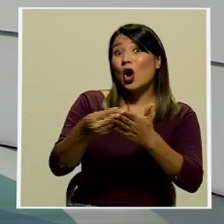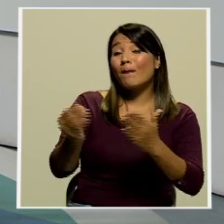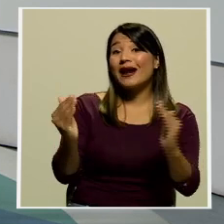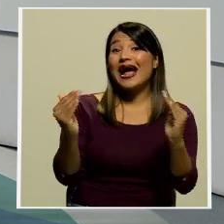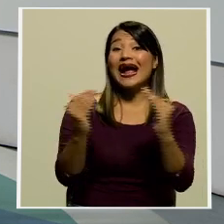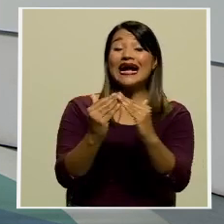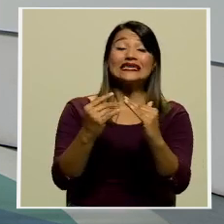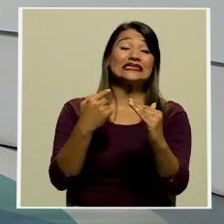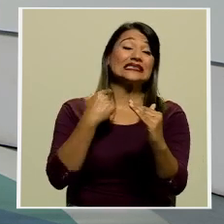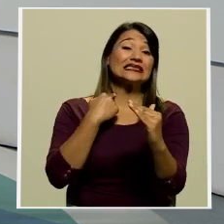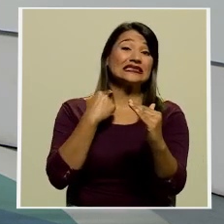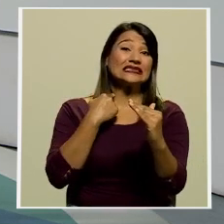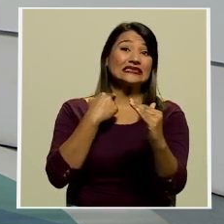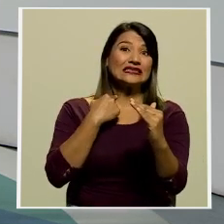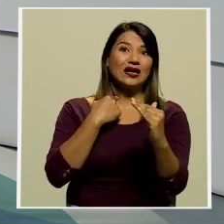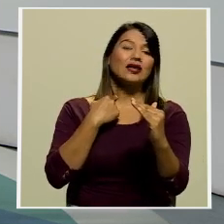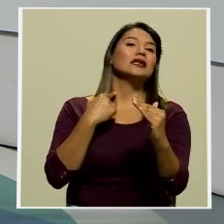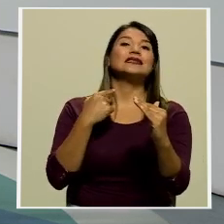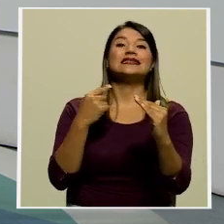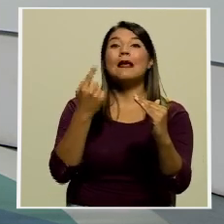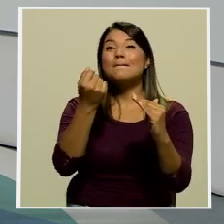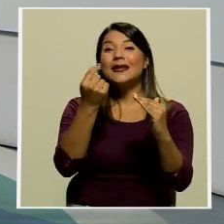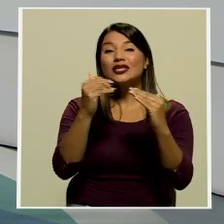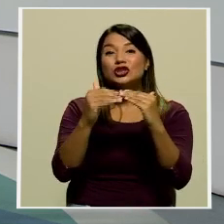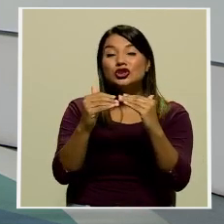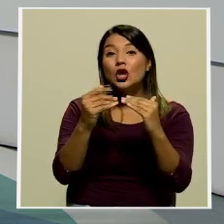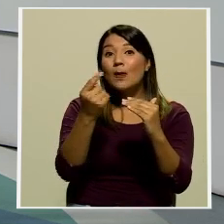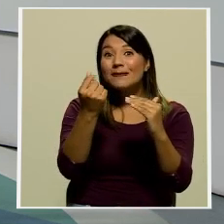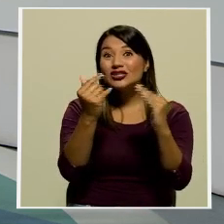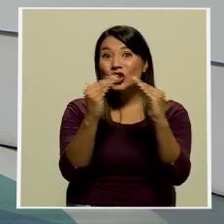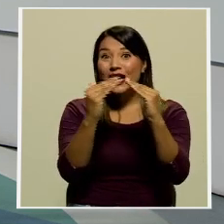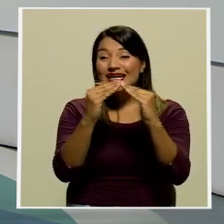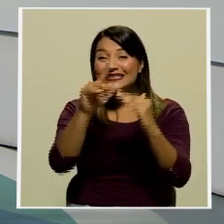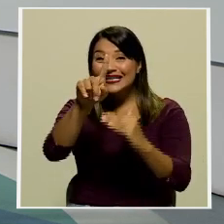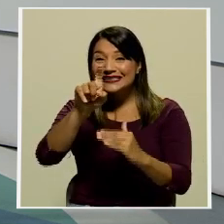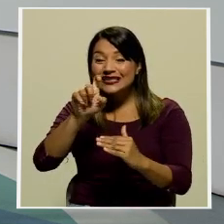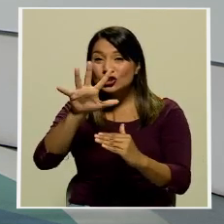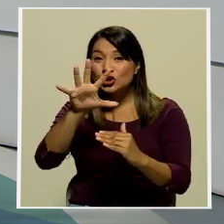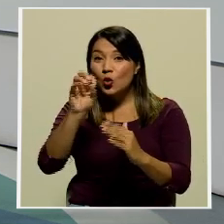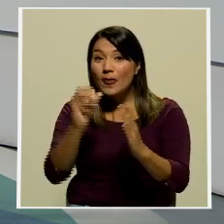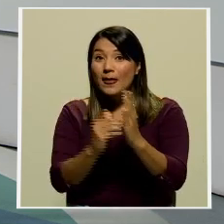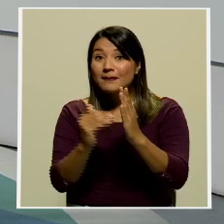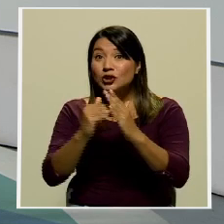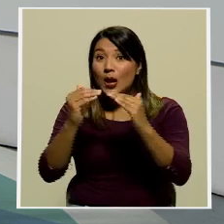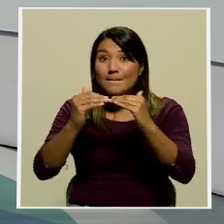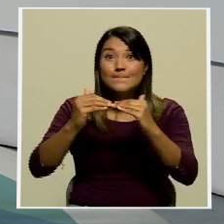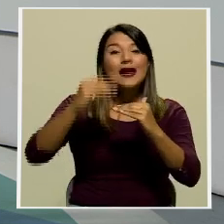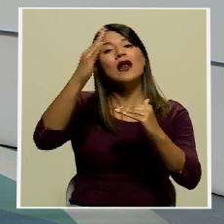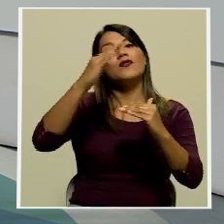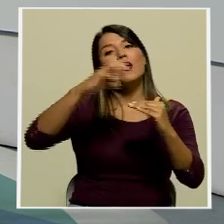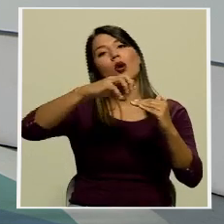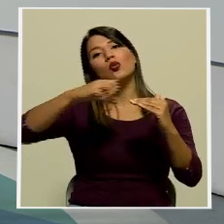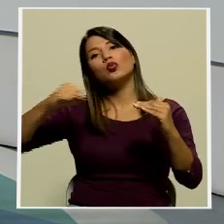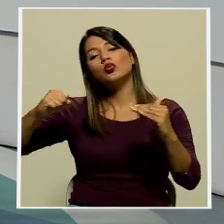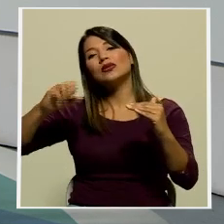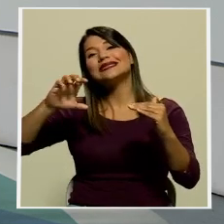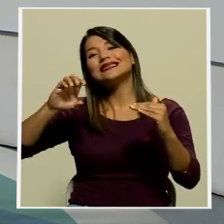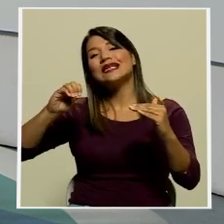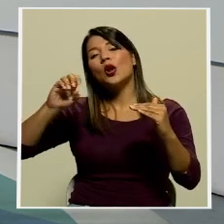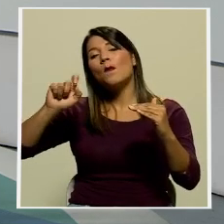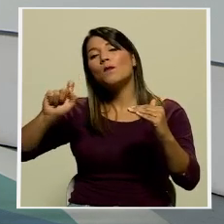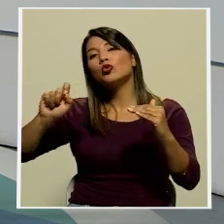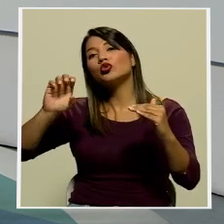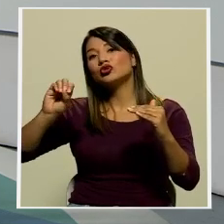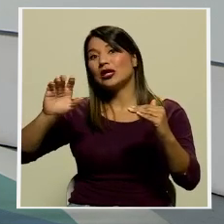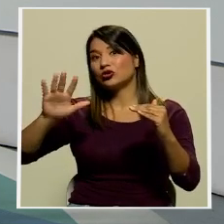sería para las casas que están valoradas en más de 150 millones de colones y corresponde a un 0,05% de